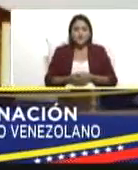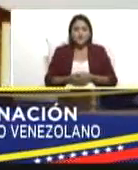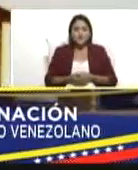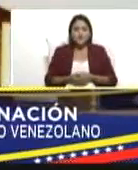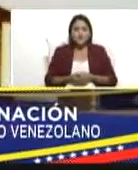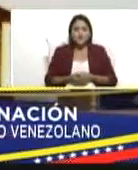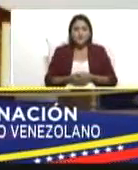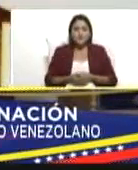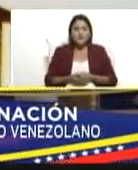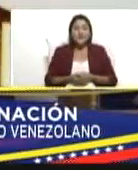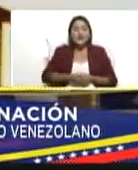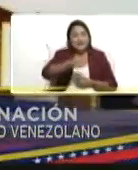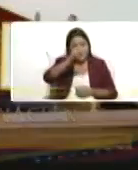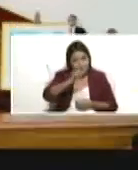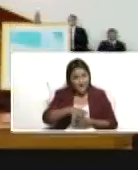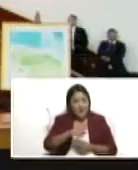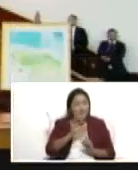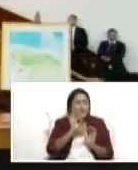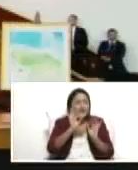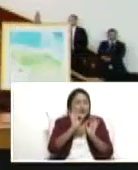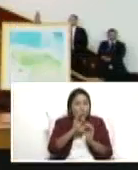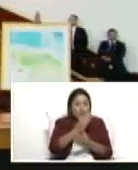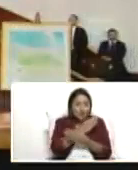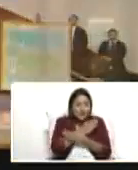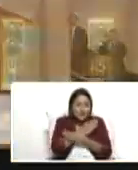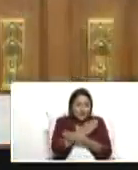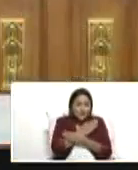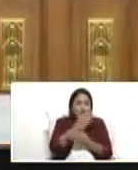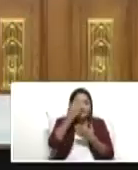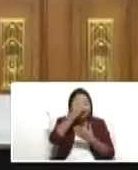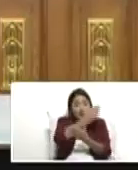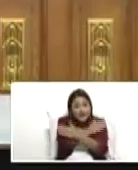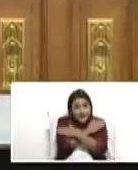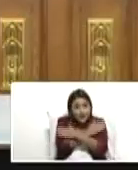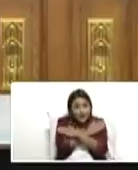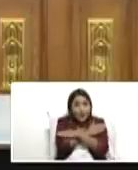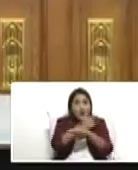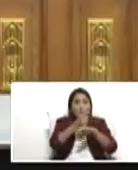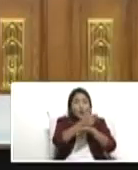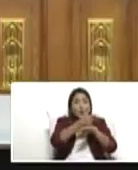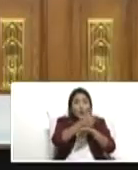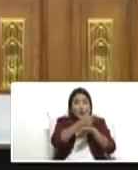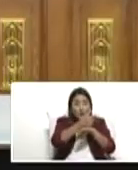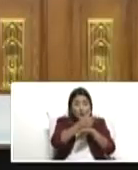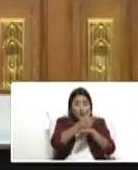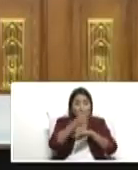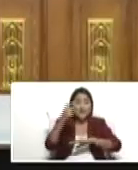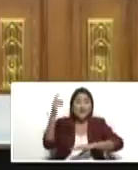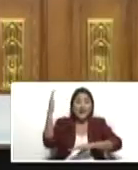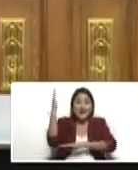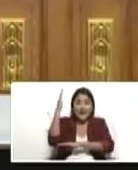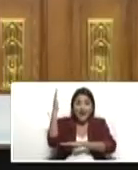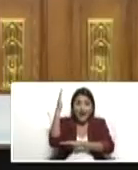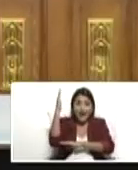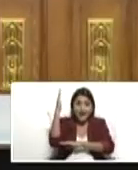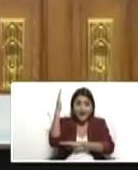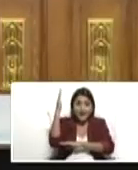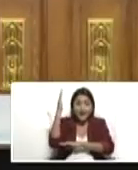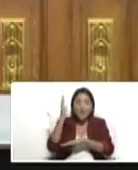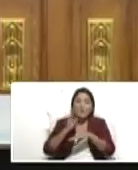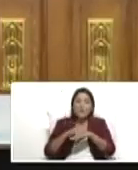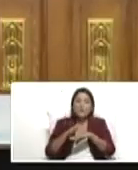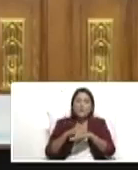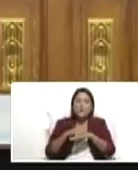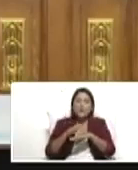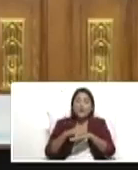particular Quiero felicitar muy especialmente al gobernador del estado Lara por la demostración